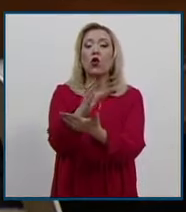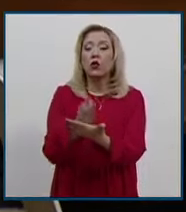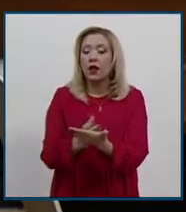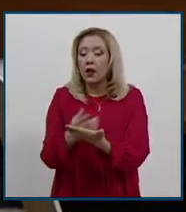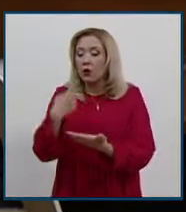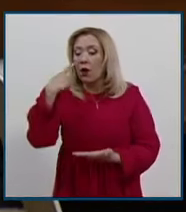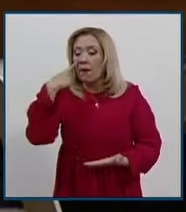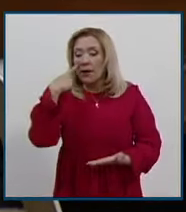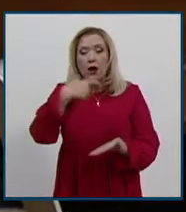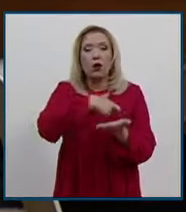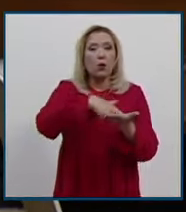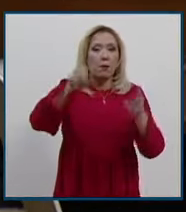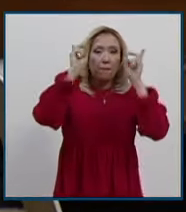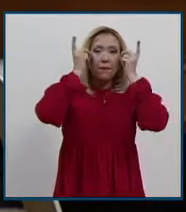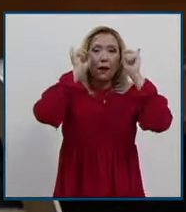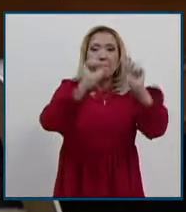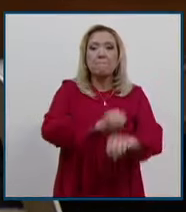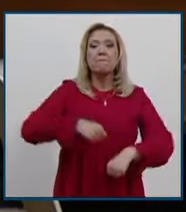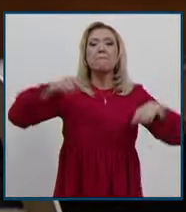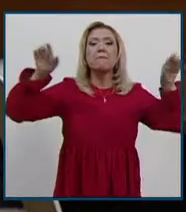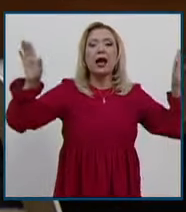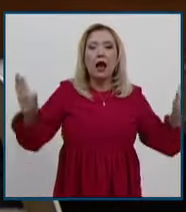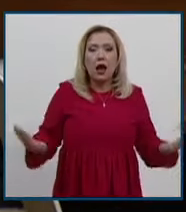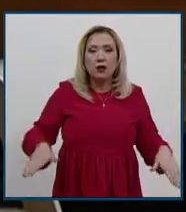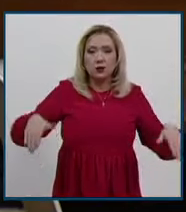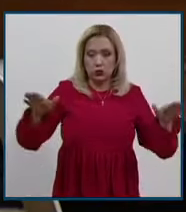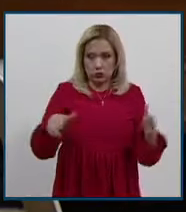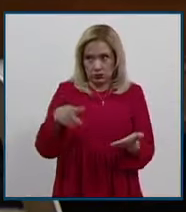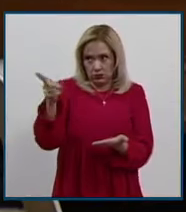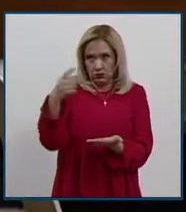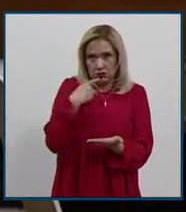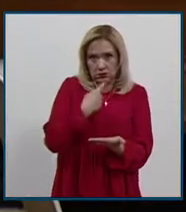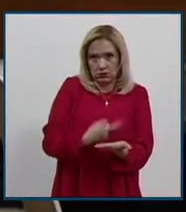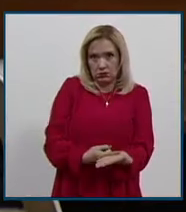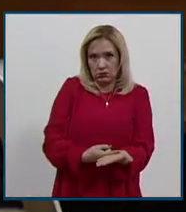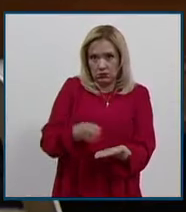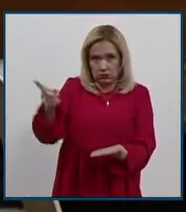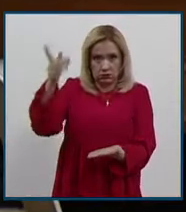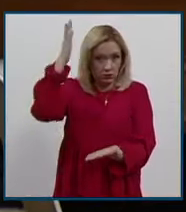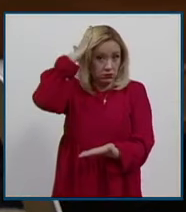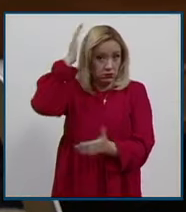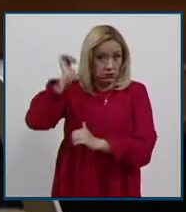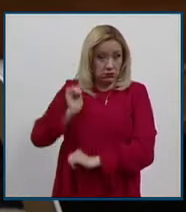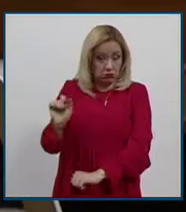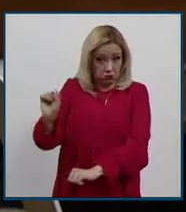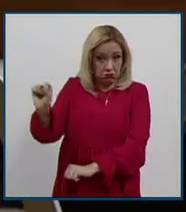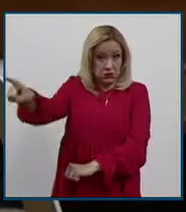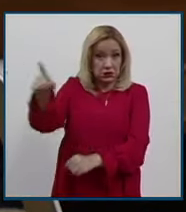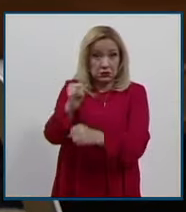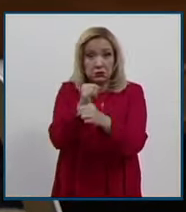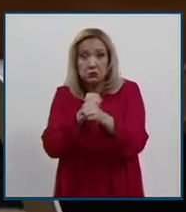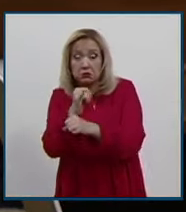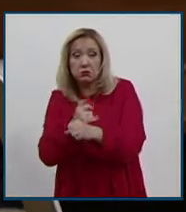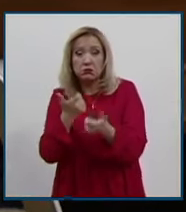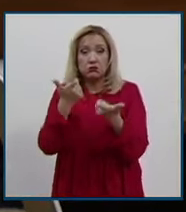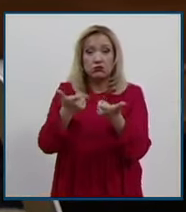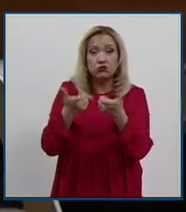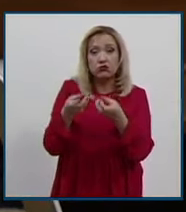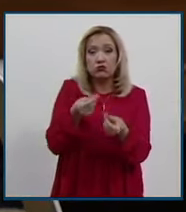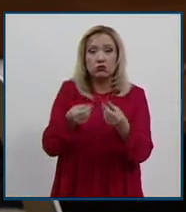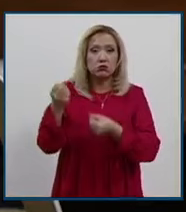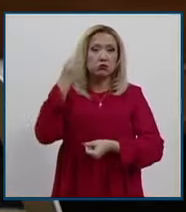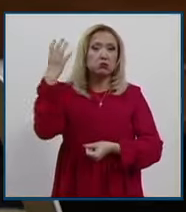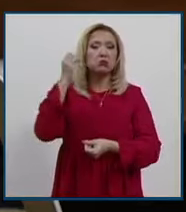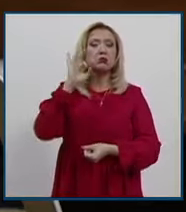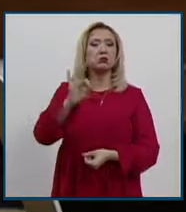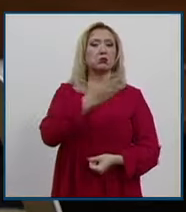adquirir el software pegasus a que hizo referencia el titular de la unidad de inteligencia financiera en la conferencia de prensa